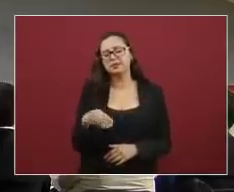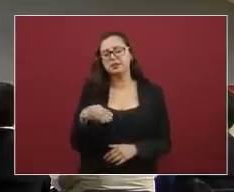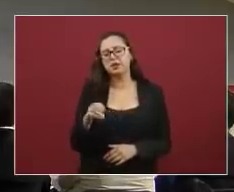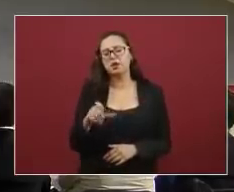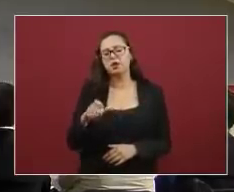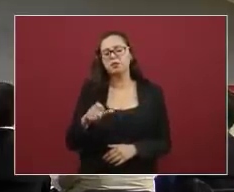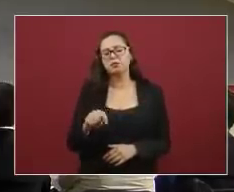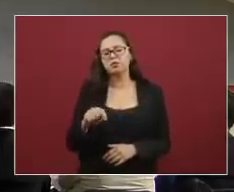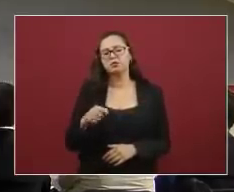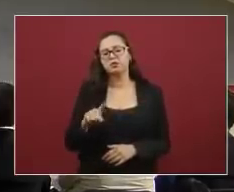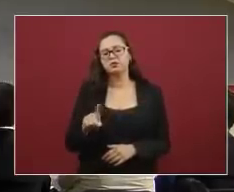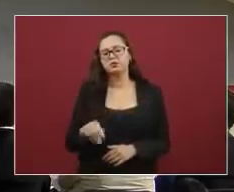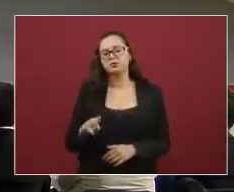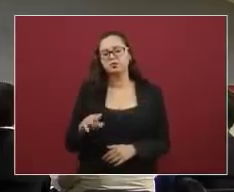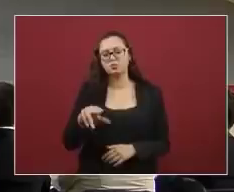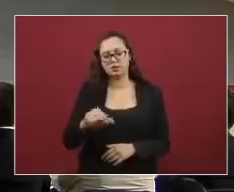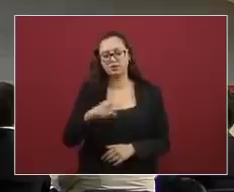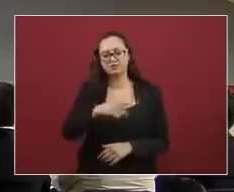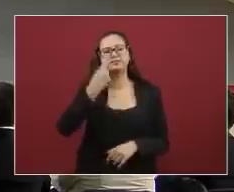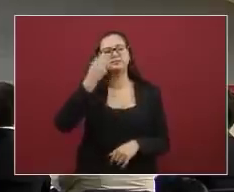claridad